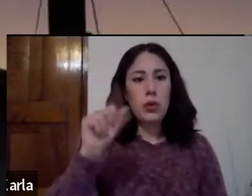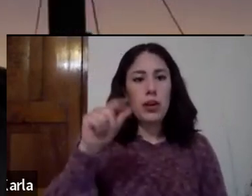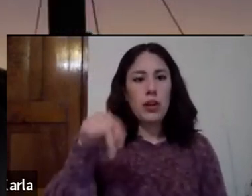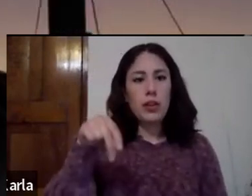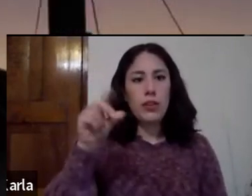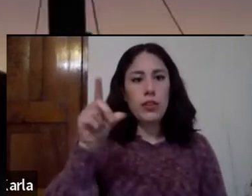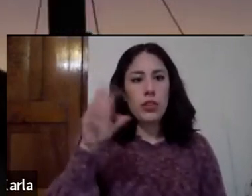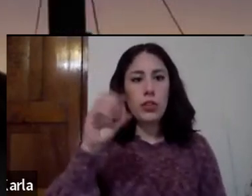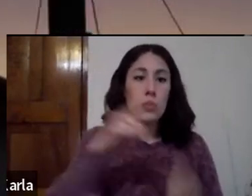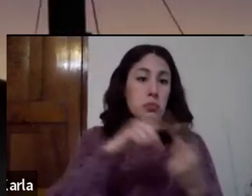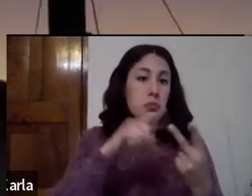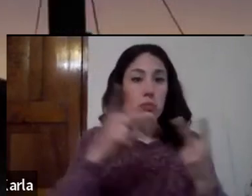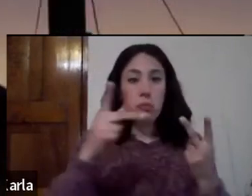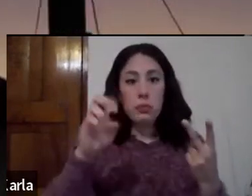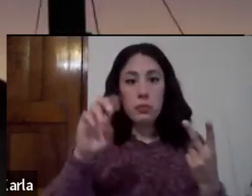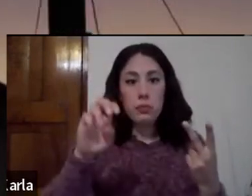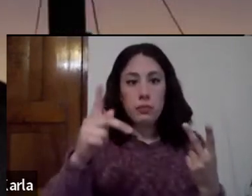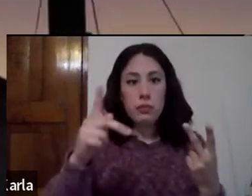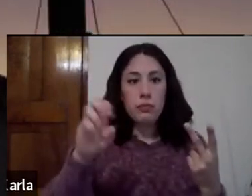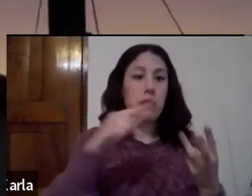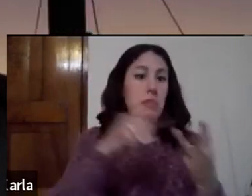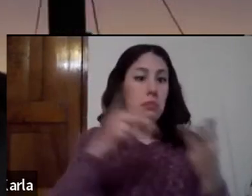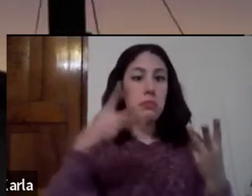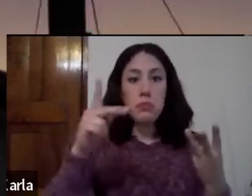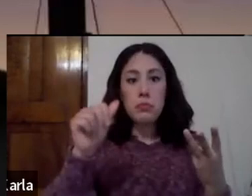Pepe, tenemos a Brian, tenemos a Carla.